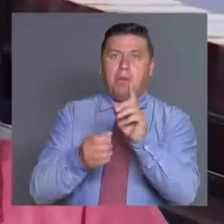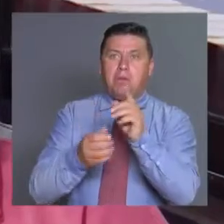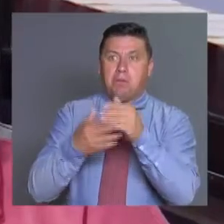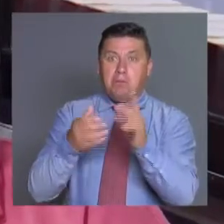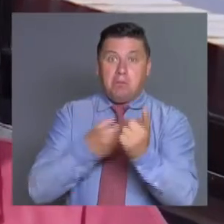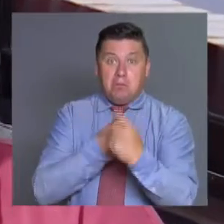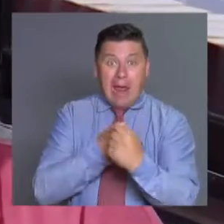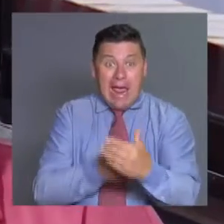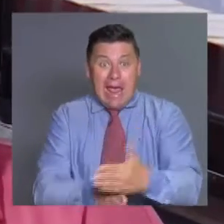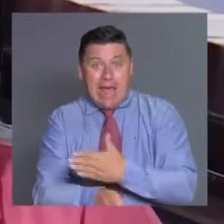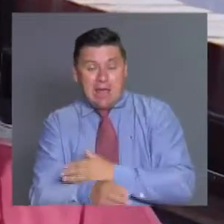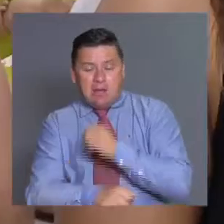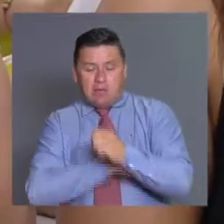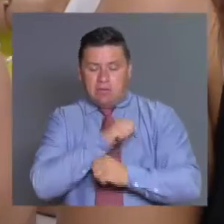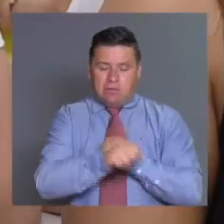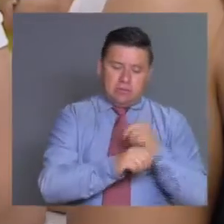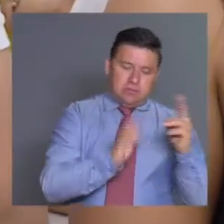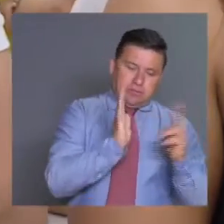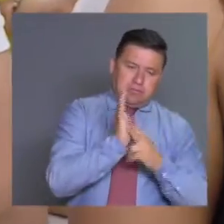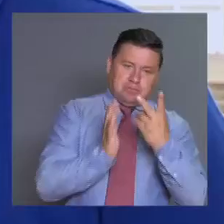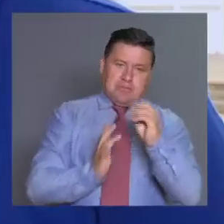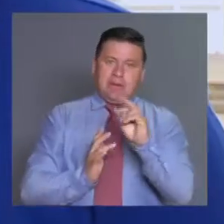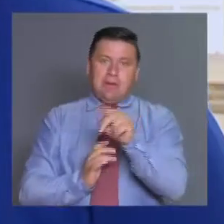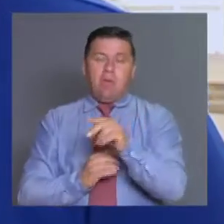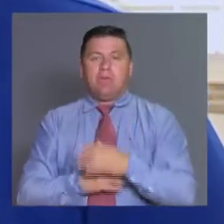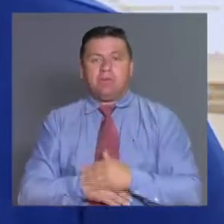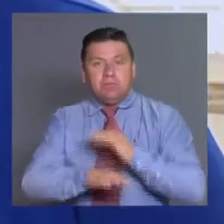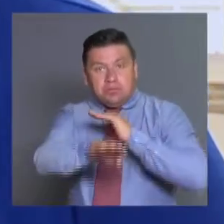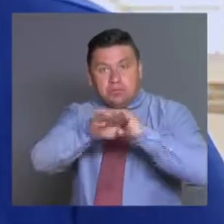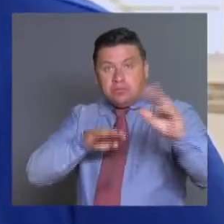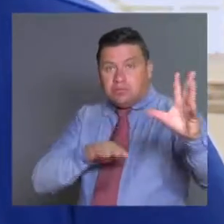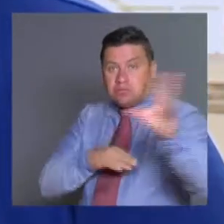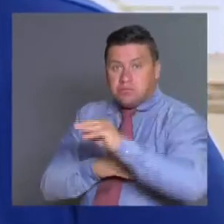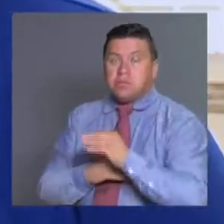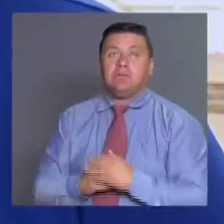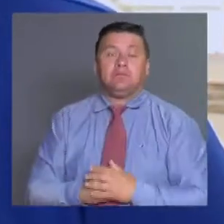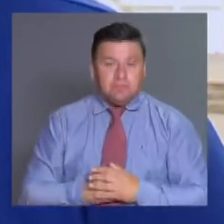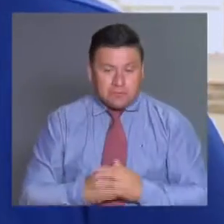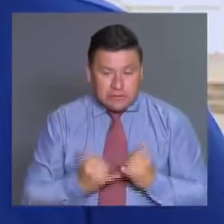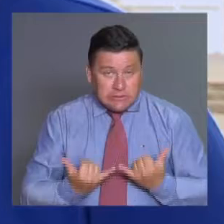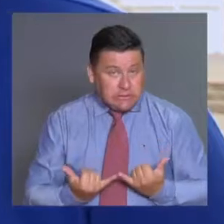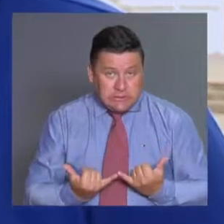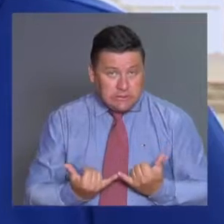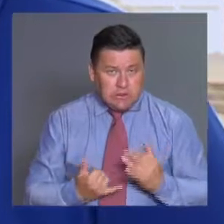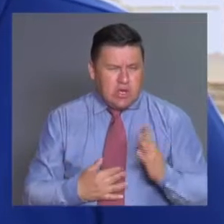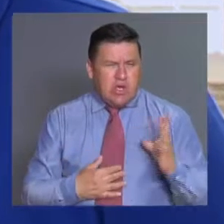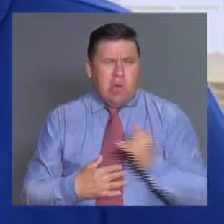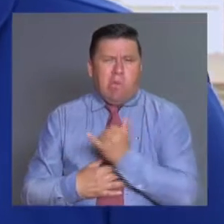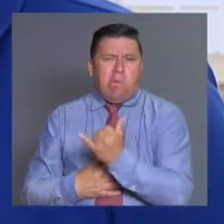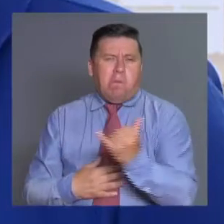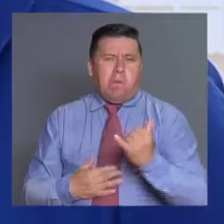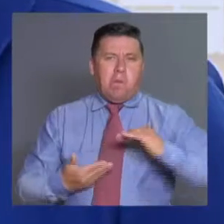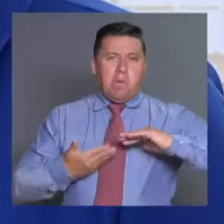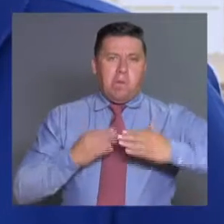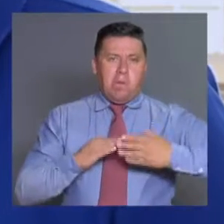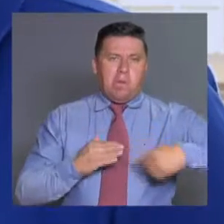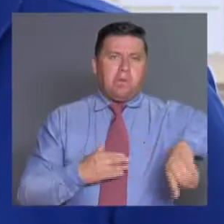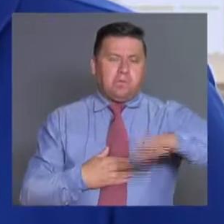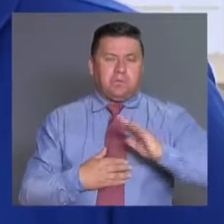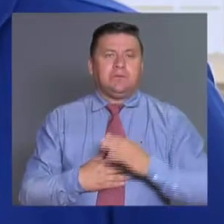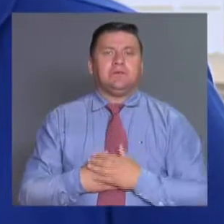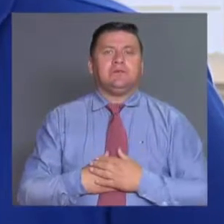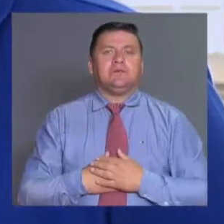preinscripciones para el año 2020 invitamos desde ya a todas aquellas comunidades